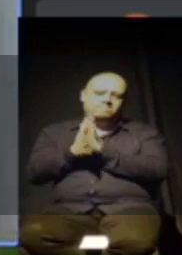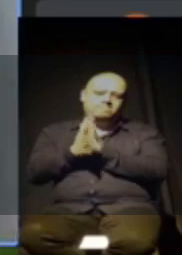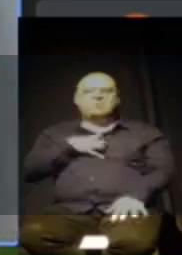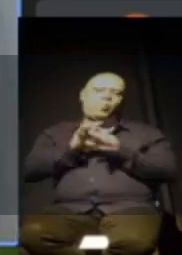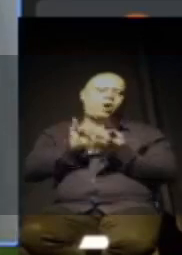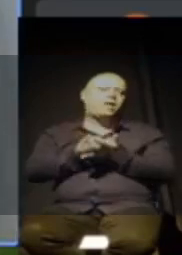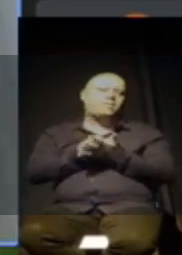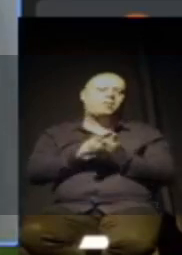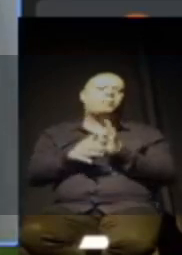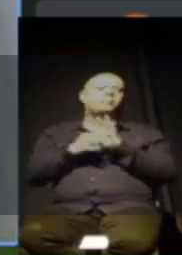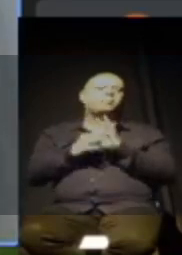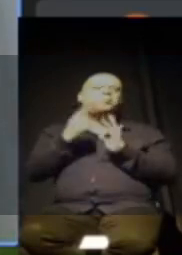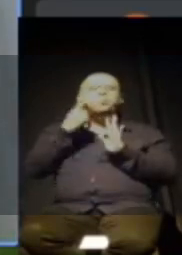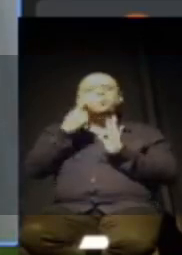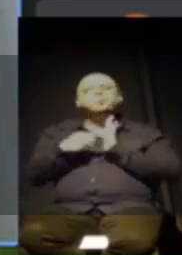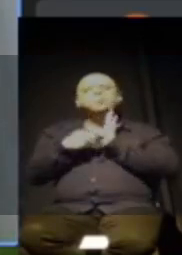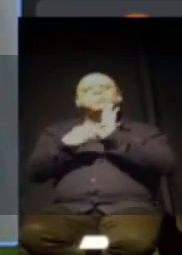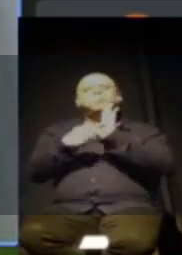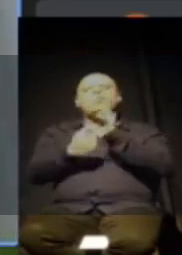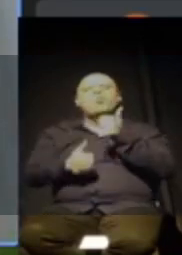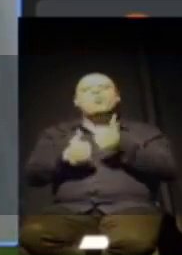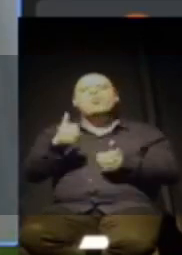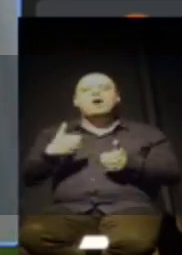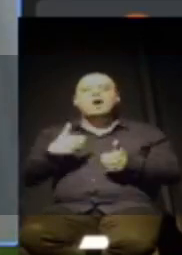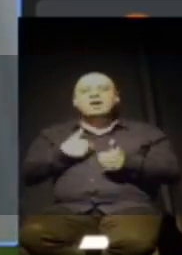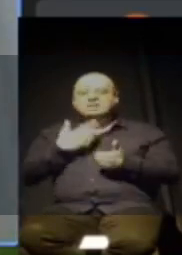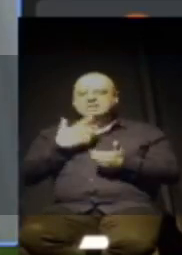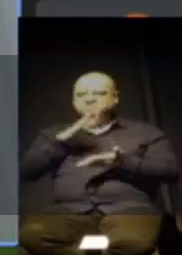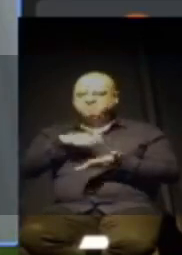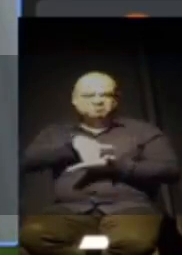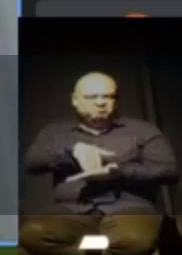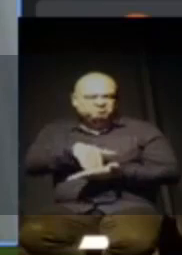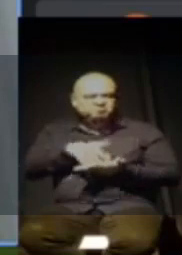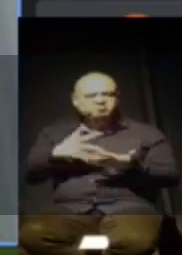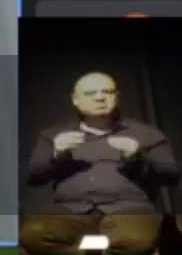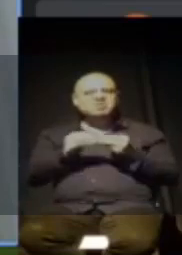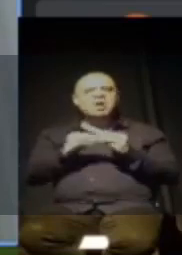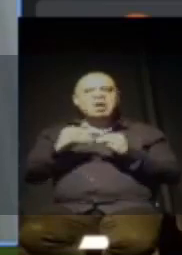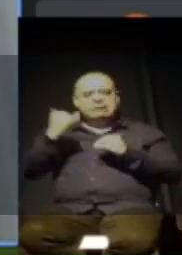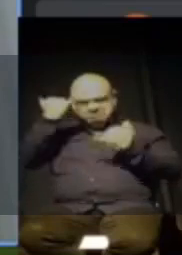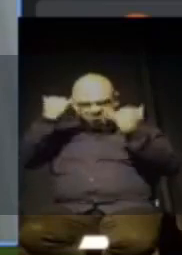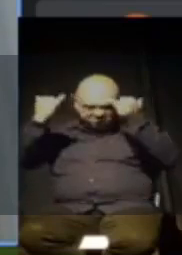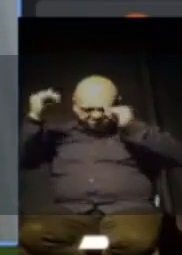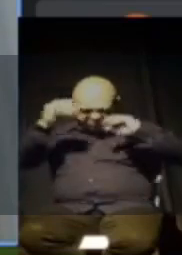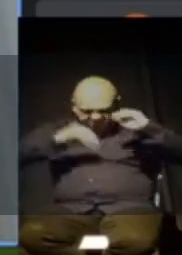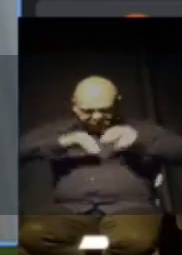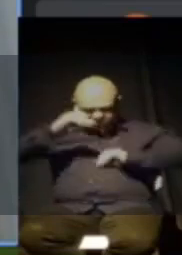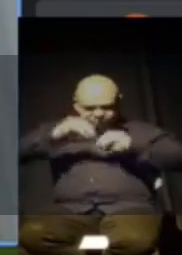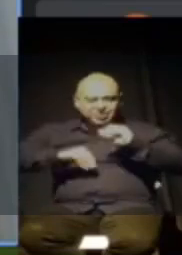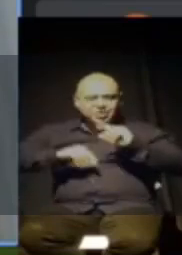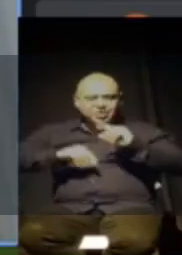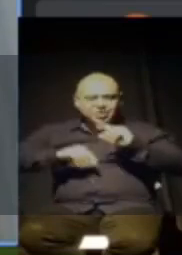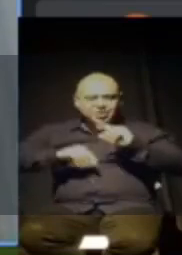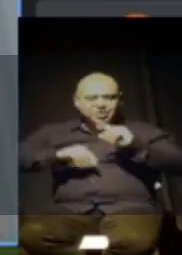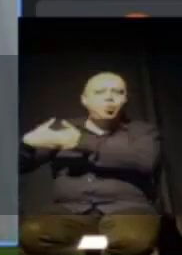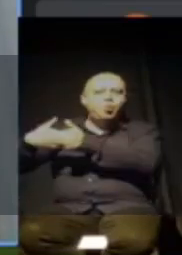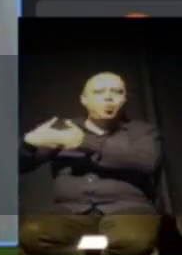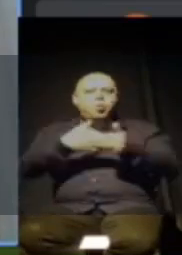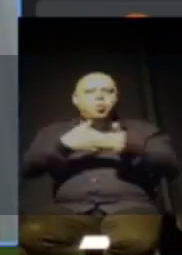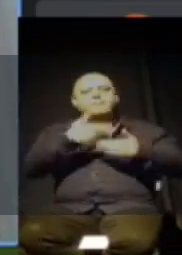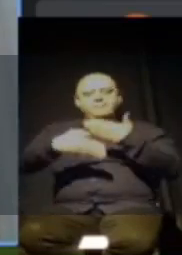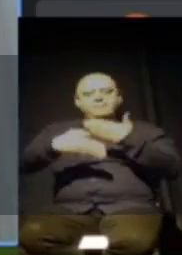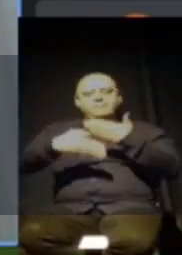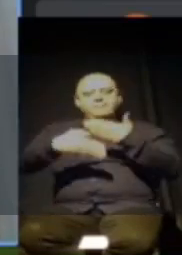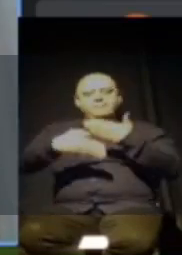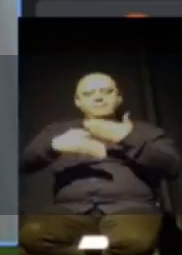aterroriza y que nos duele, pero también estas partes de lo que tiene que ver con las resistencias, con las construcciones, con las teorizaciones también